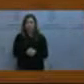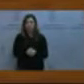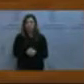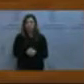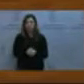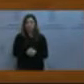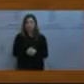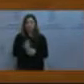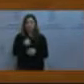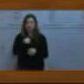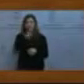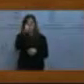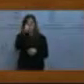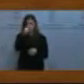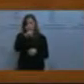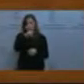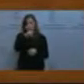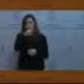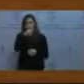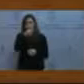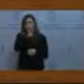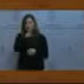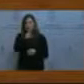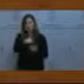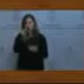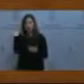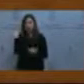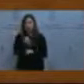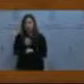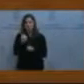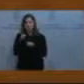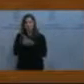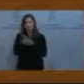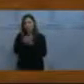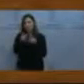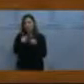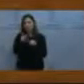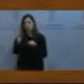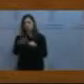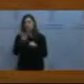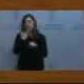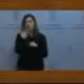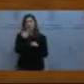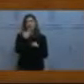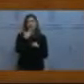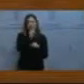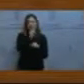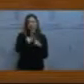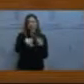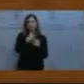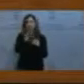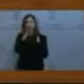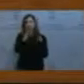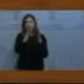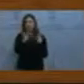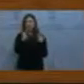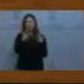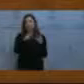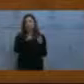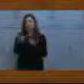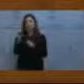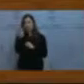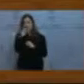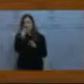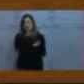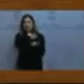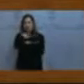y hablaba de muchas cosas. Pues de las escuelas de 0 a 3 hablaba de siete nuevas escuelas en siete municipios. ¿Qué municipios son